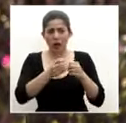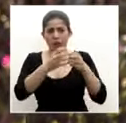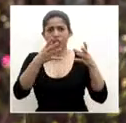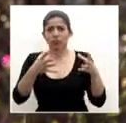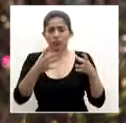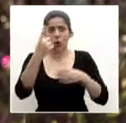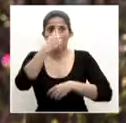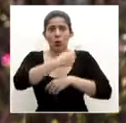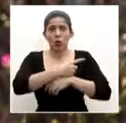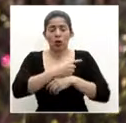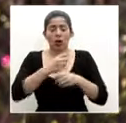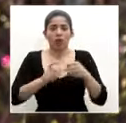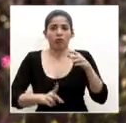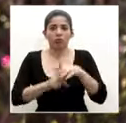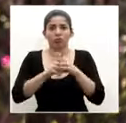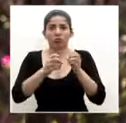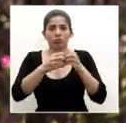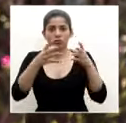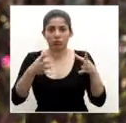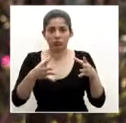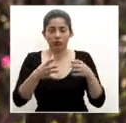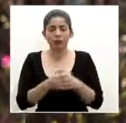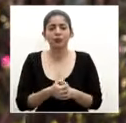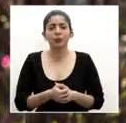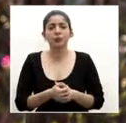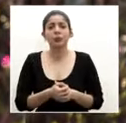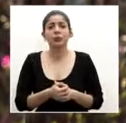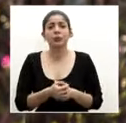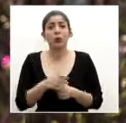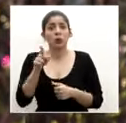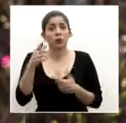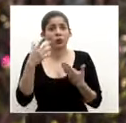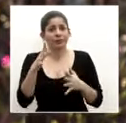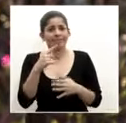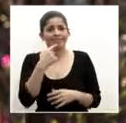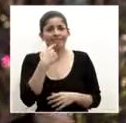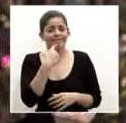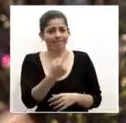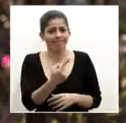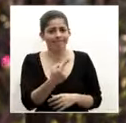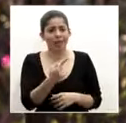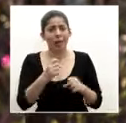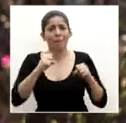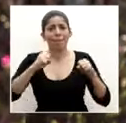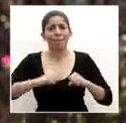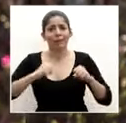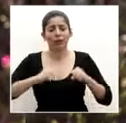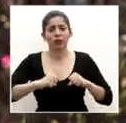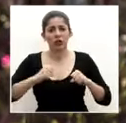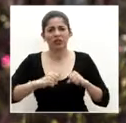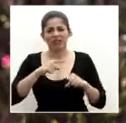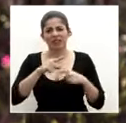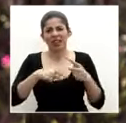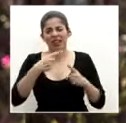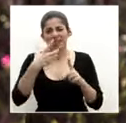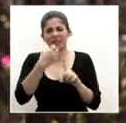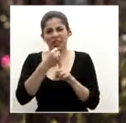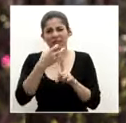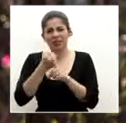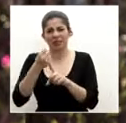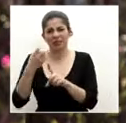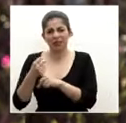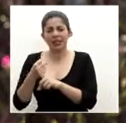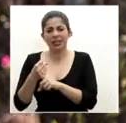de un día para otro, que se han registrado, y ha advertido usted de los posibles impactos que esto puede